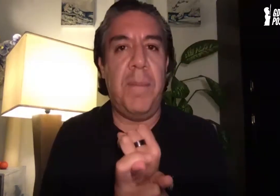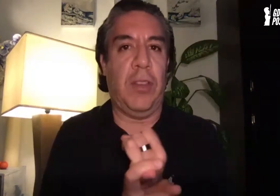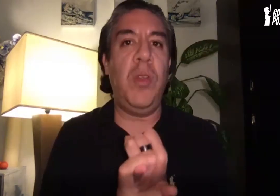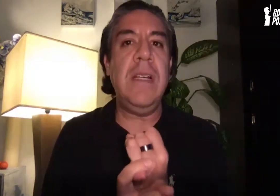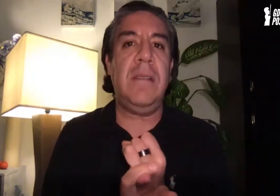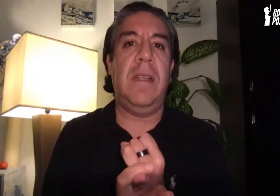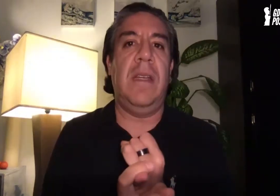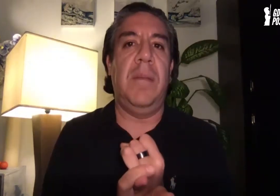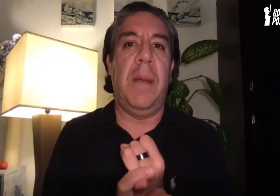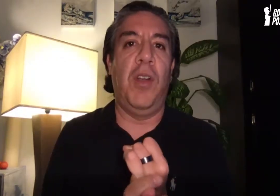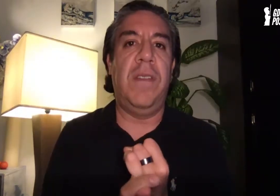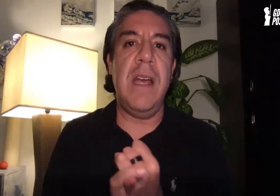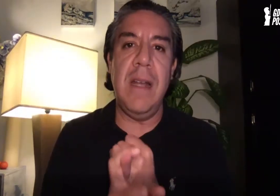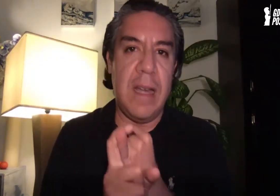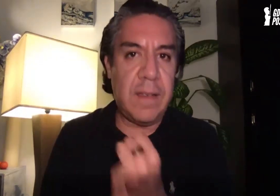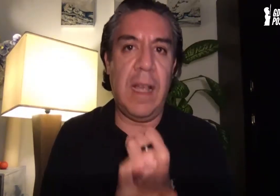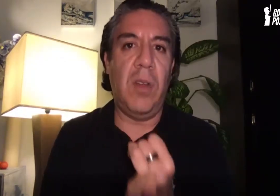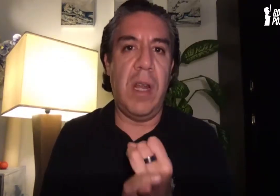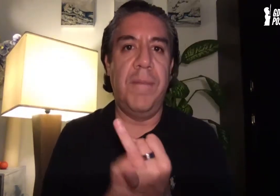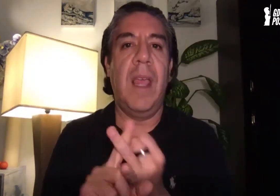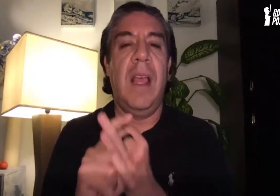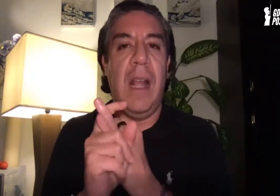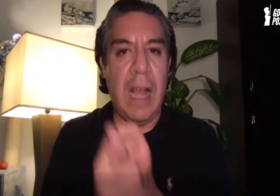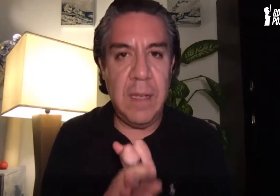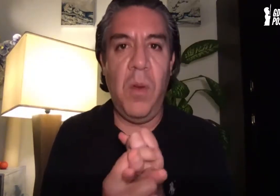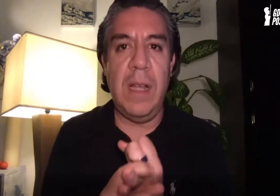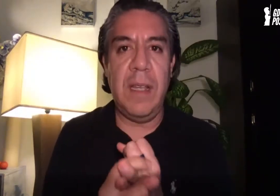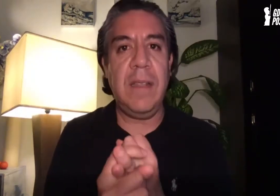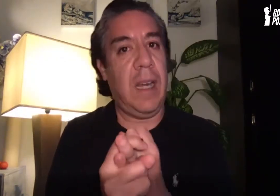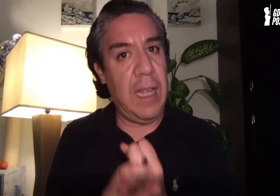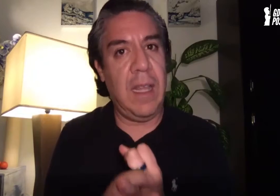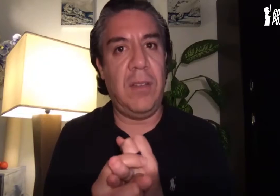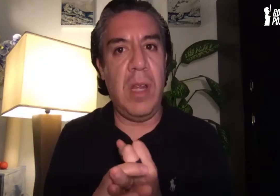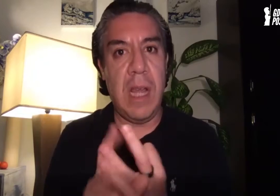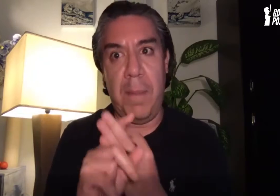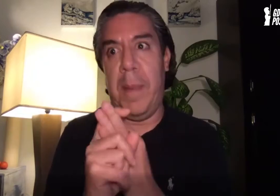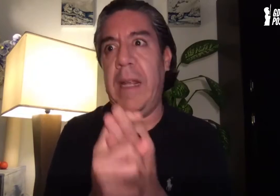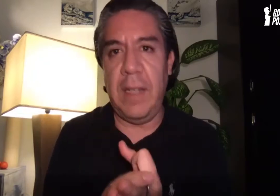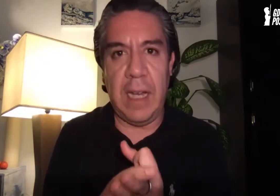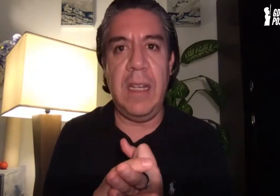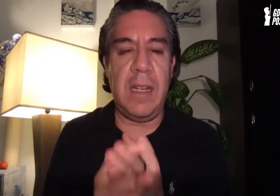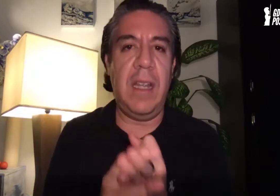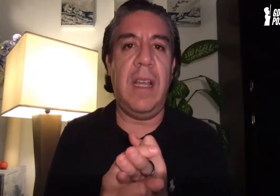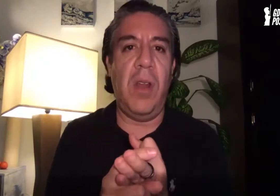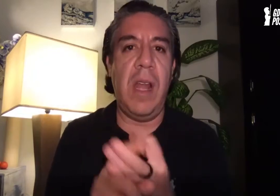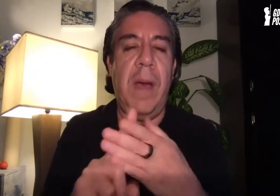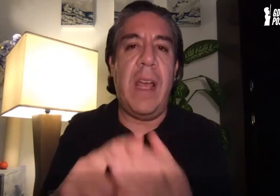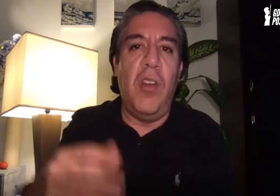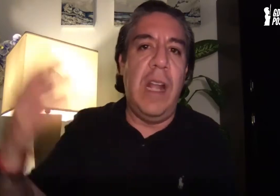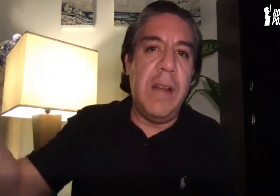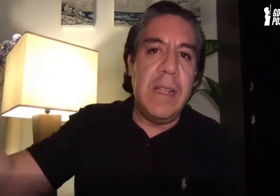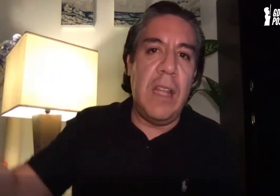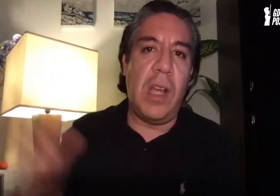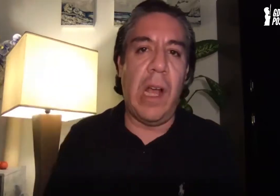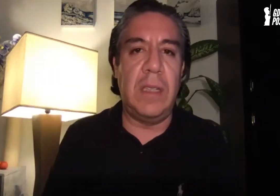las patrullas de policía necesitan gasolina. Las ambulancias requieren de gasolina. Parques y jardines requieren de gasolina. Vaya,